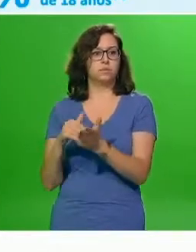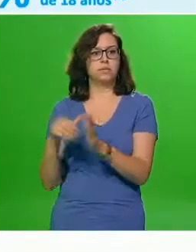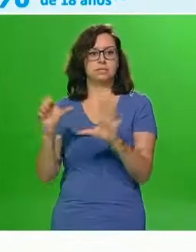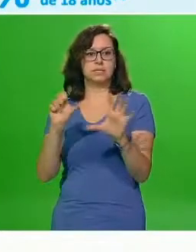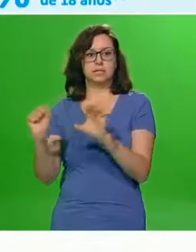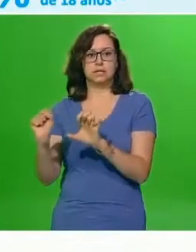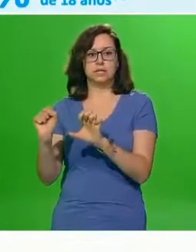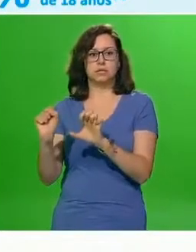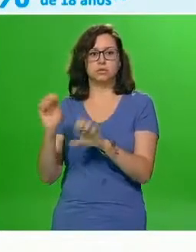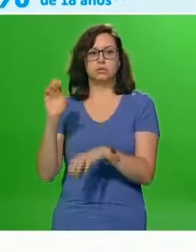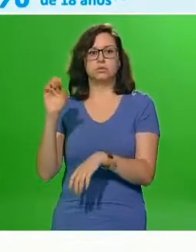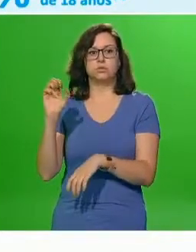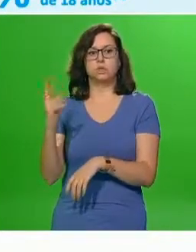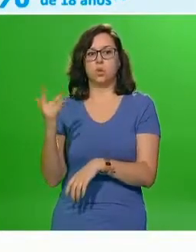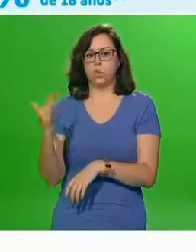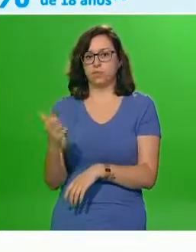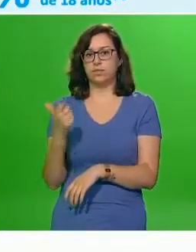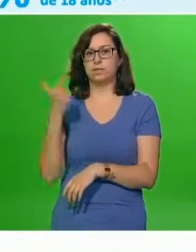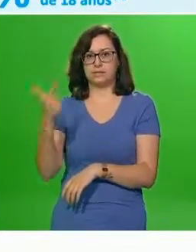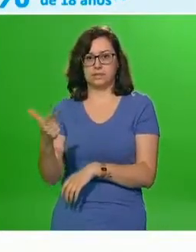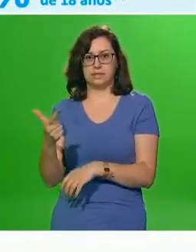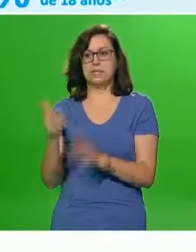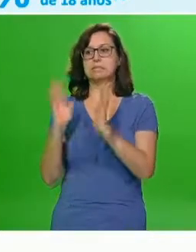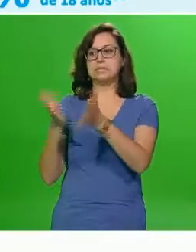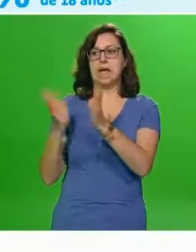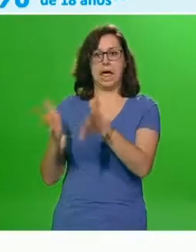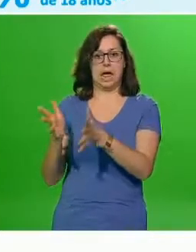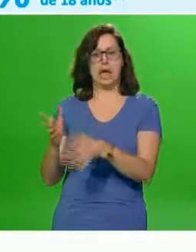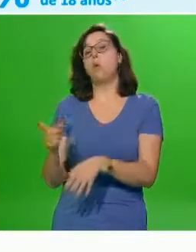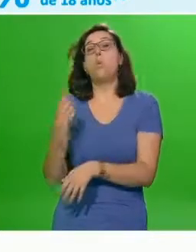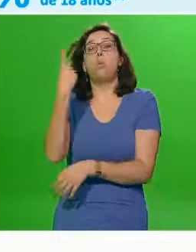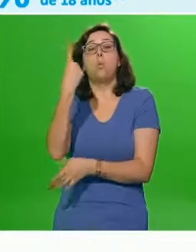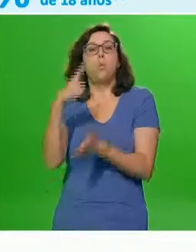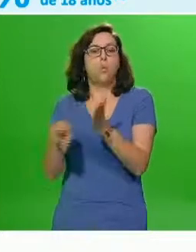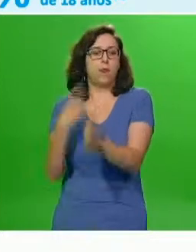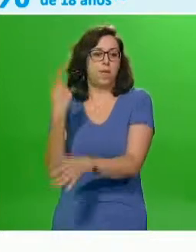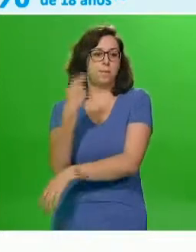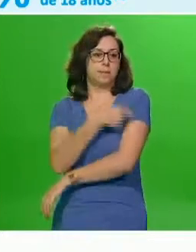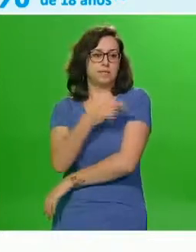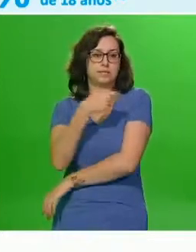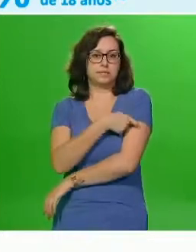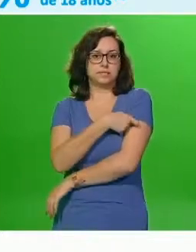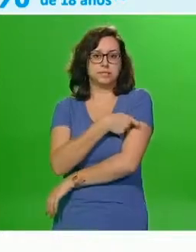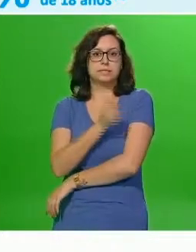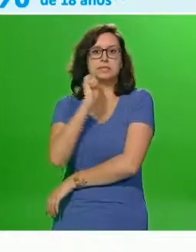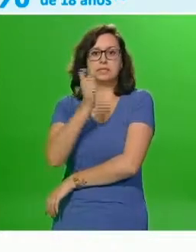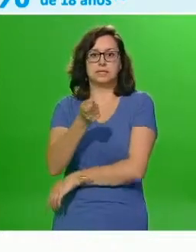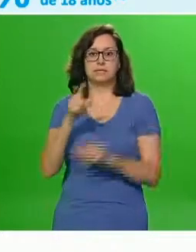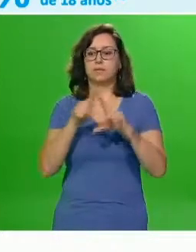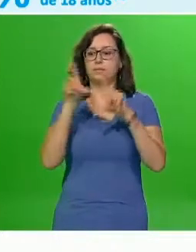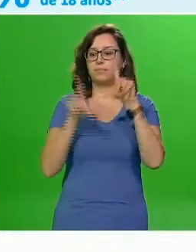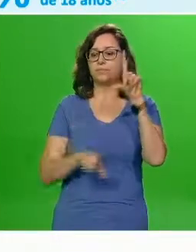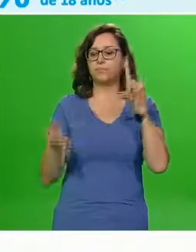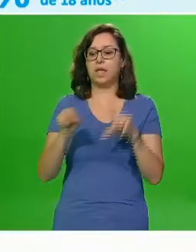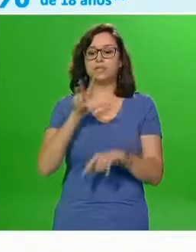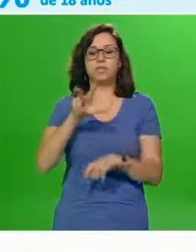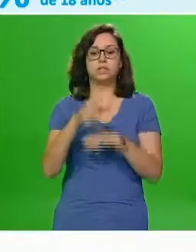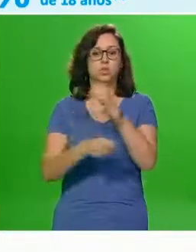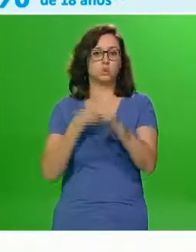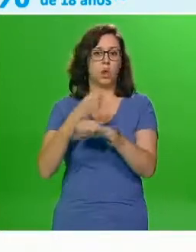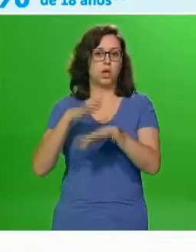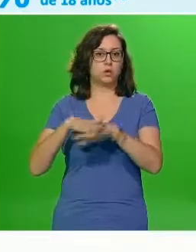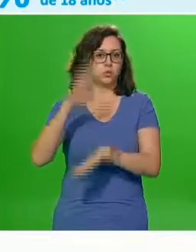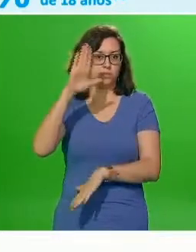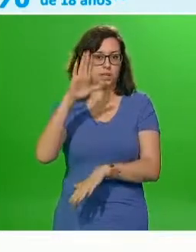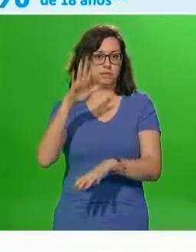21.259.657 personas que han recibido al menos una dosis, que representa 24% de la población mayor